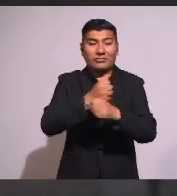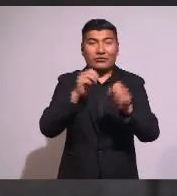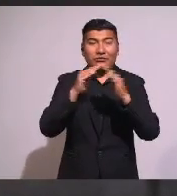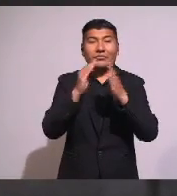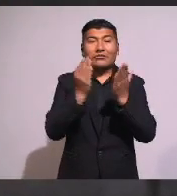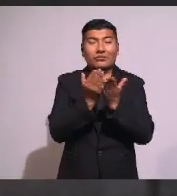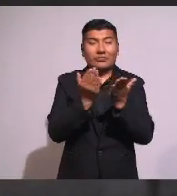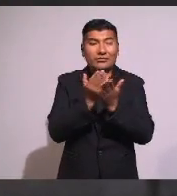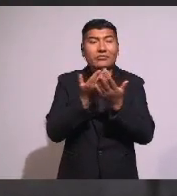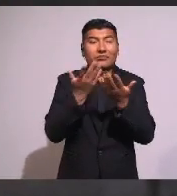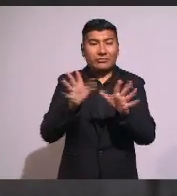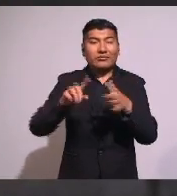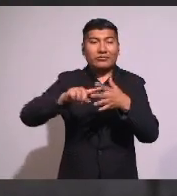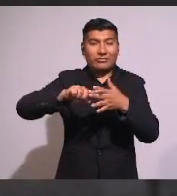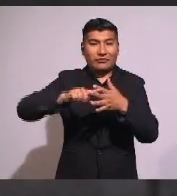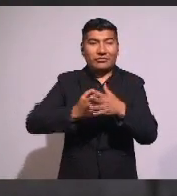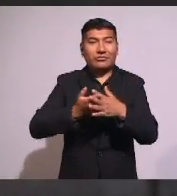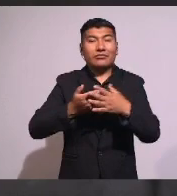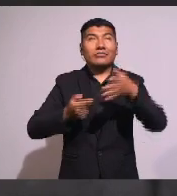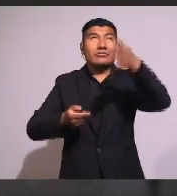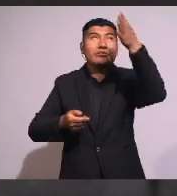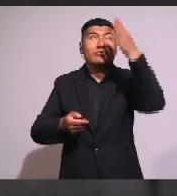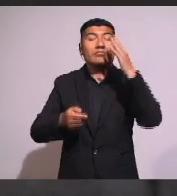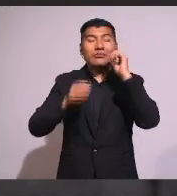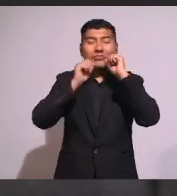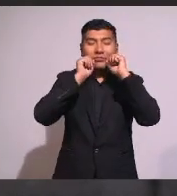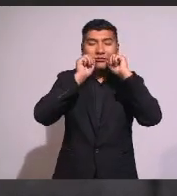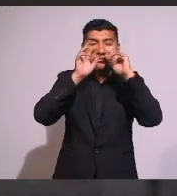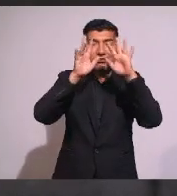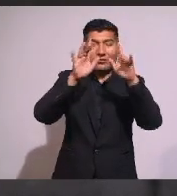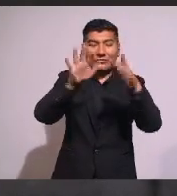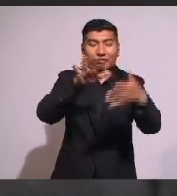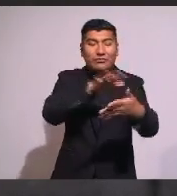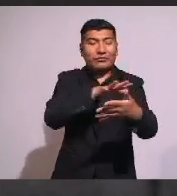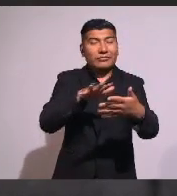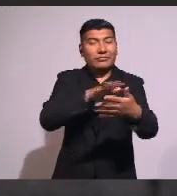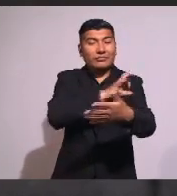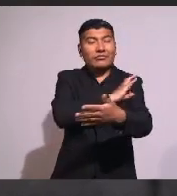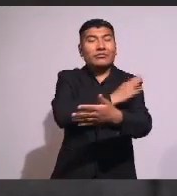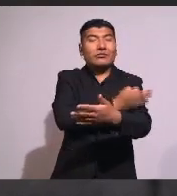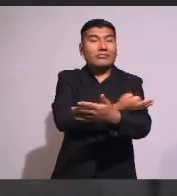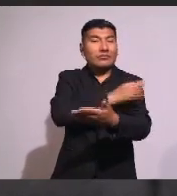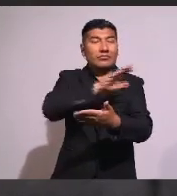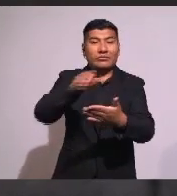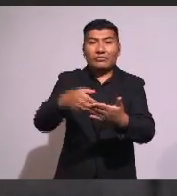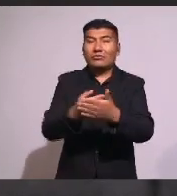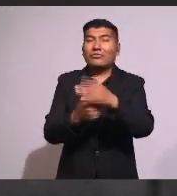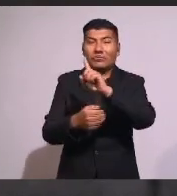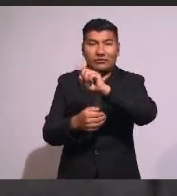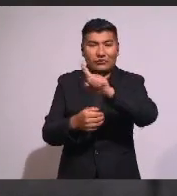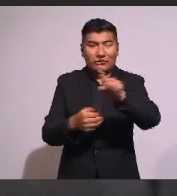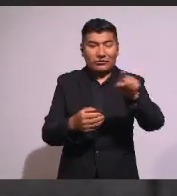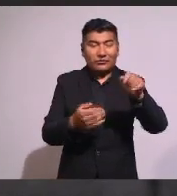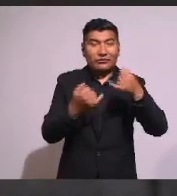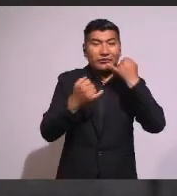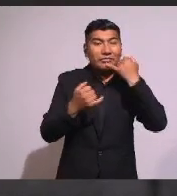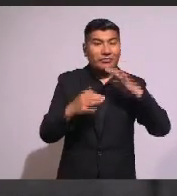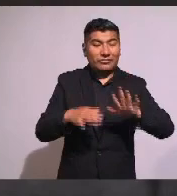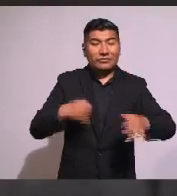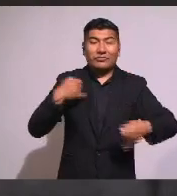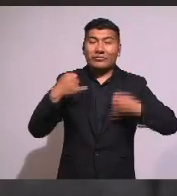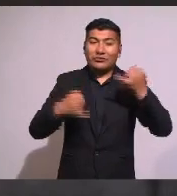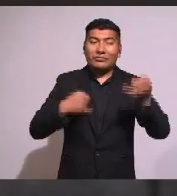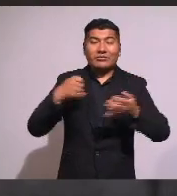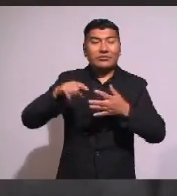a comenzar. Que Dios bendiga el estudio y el esfuerzo de todos ustedes, niños y jóvenes,